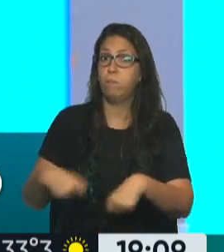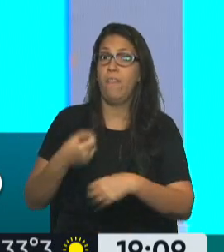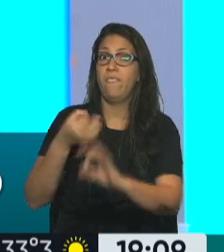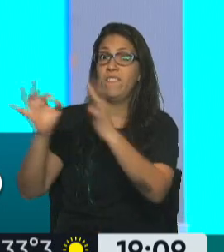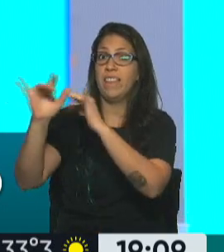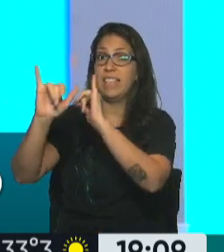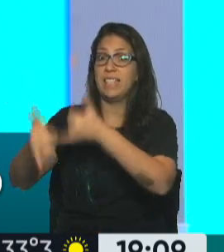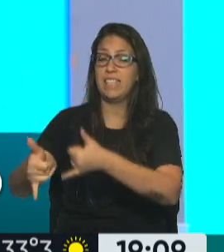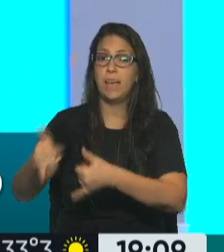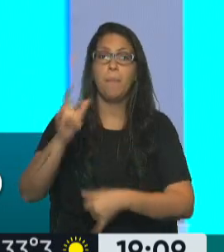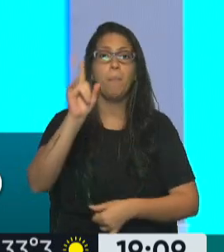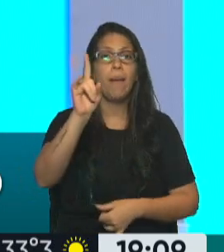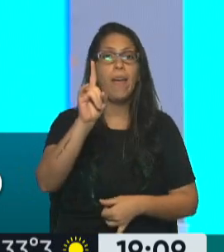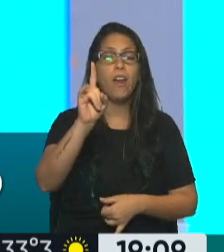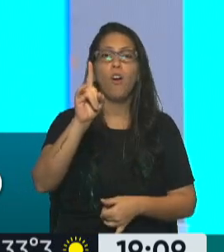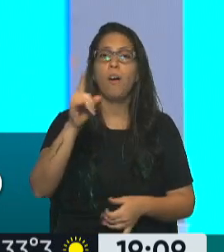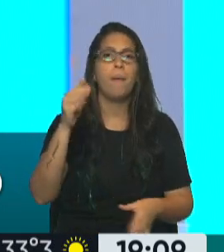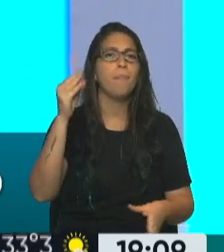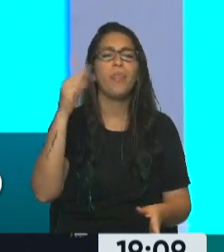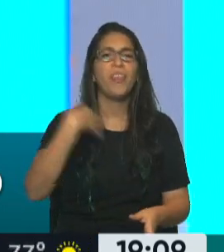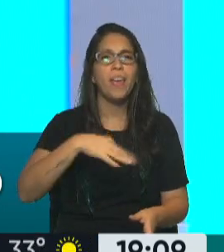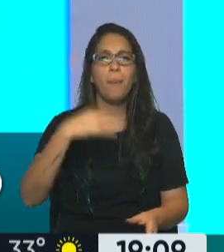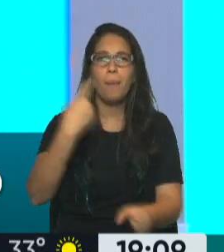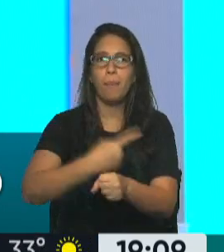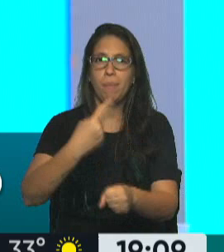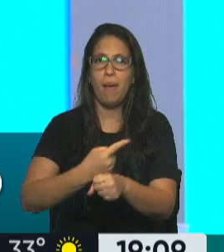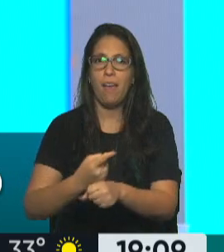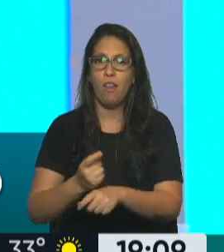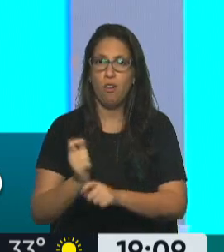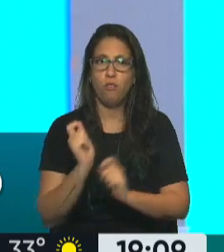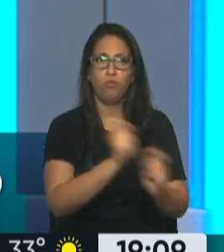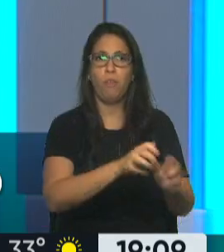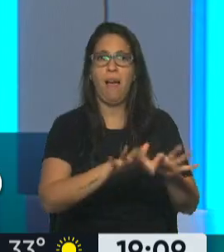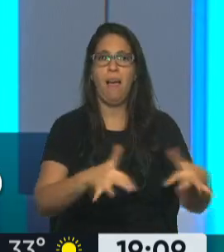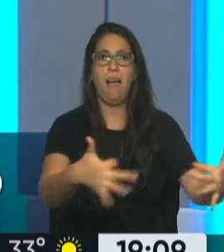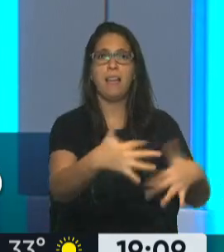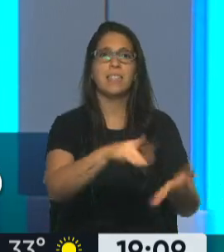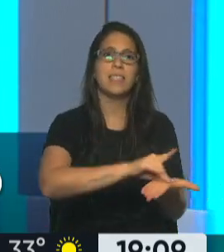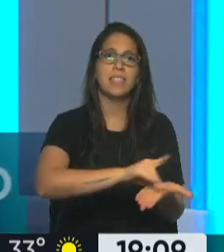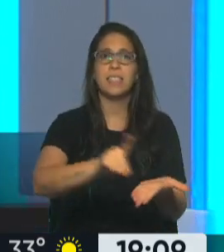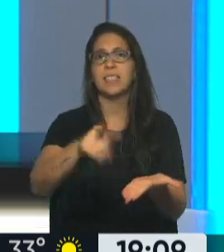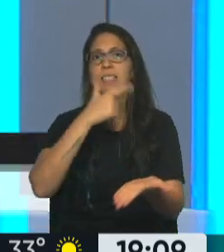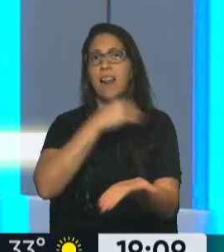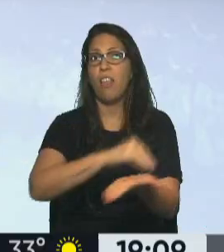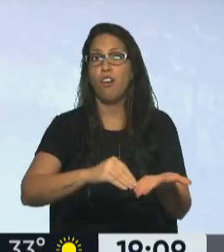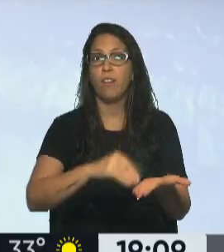asignar los fondos sin pasar por la eh la bicameral hasta ahí así seguimos Dale